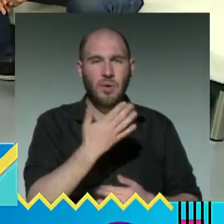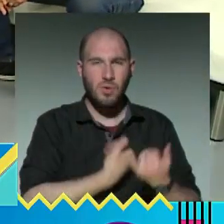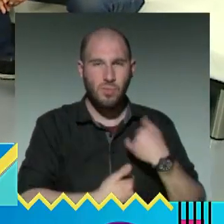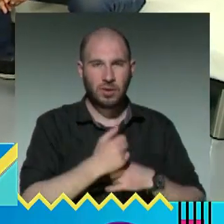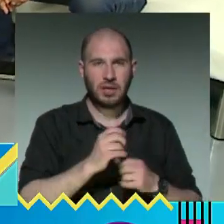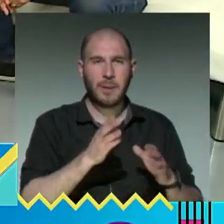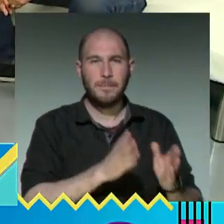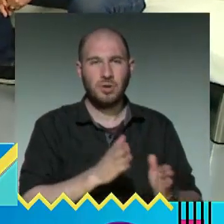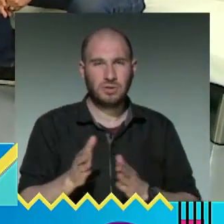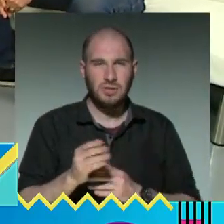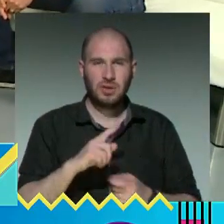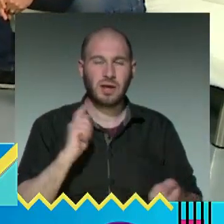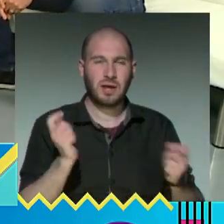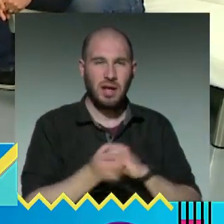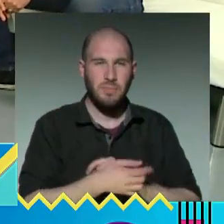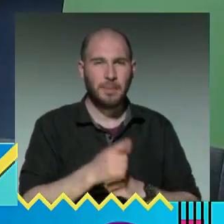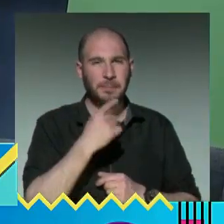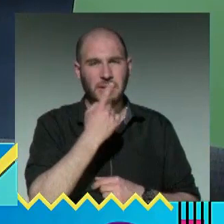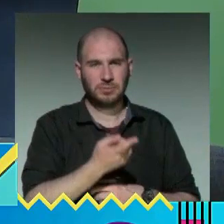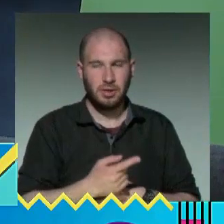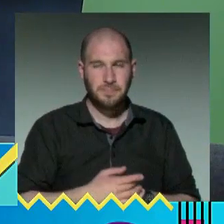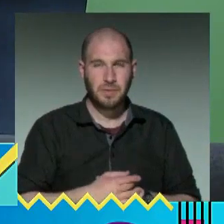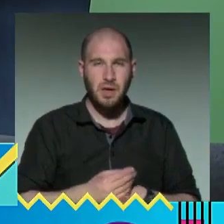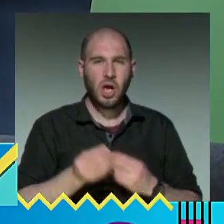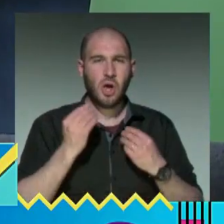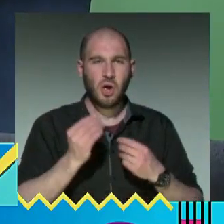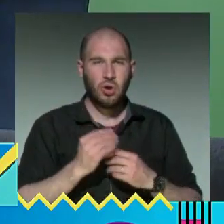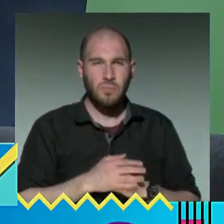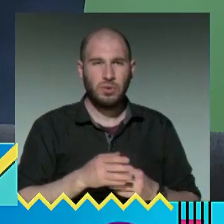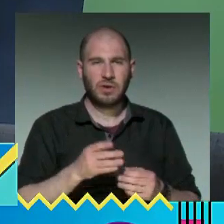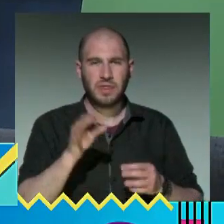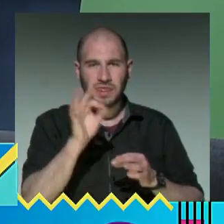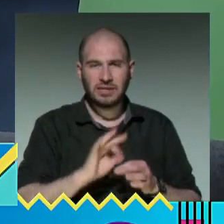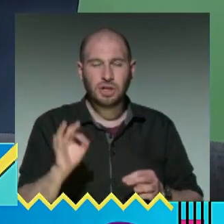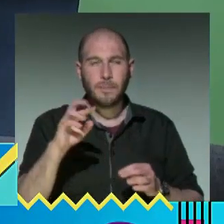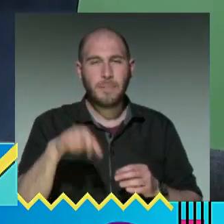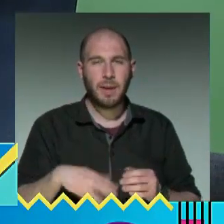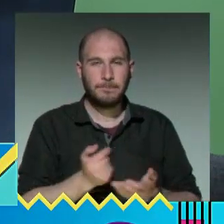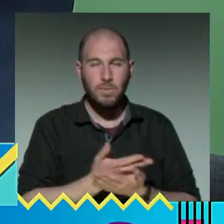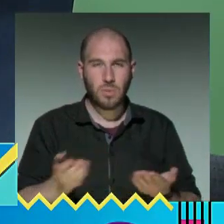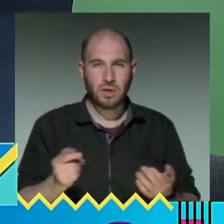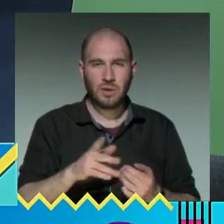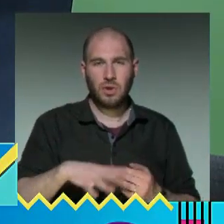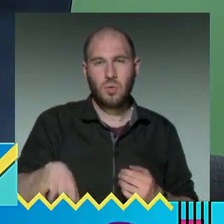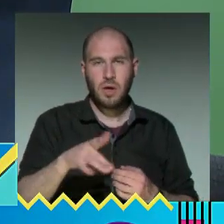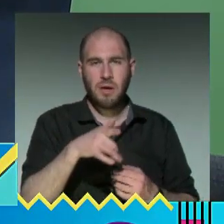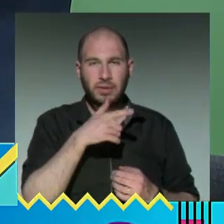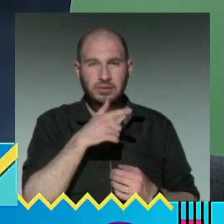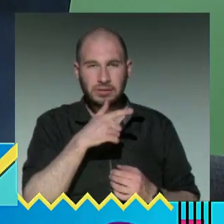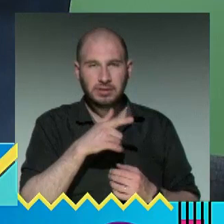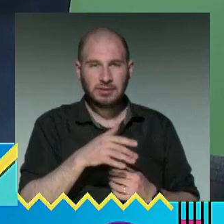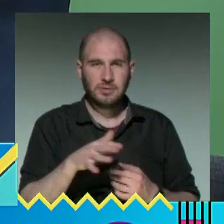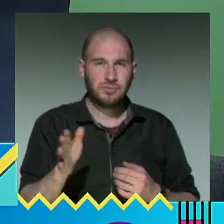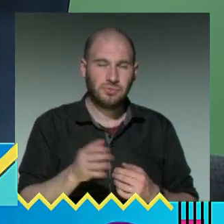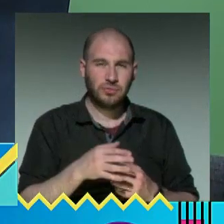haces de los procesos de transformación, consultarte cómo es posible diseñar políticas públicas en un terreno donde todo se está,